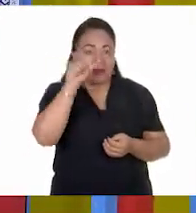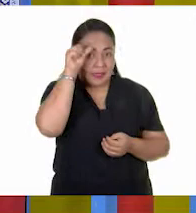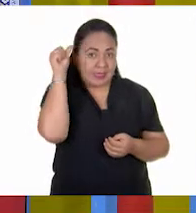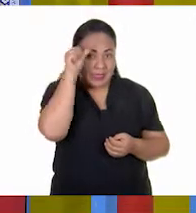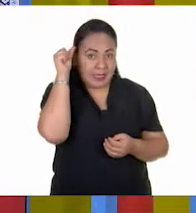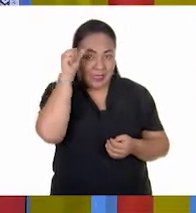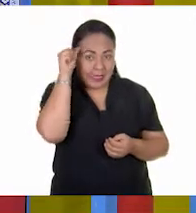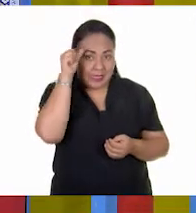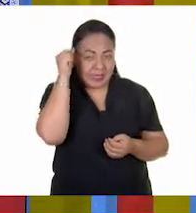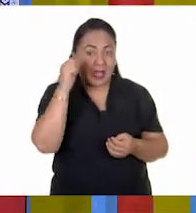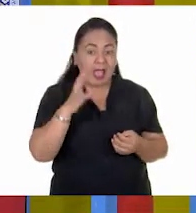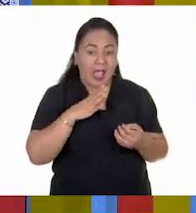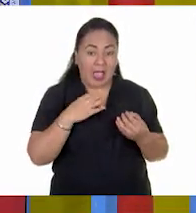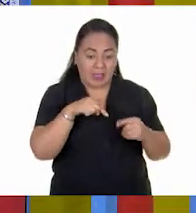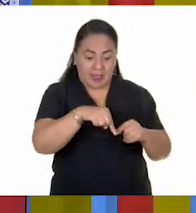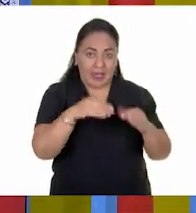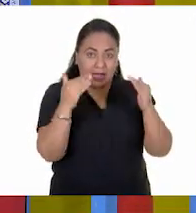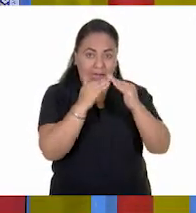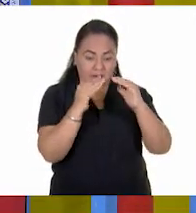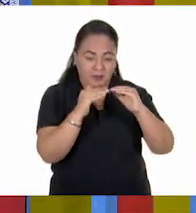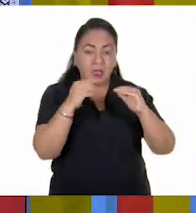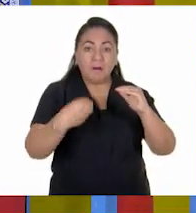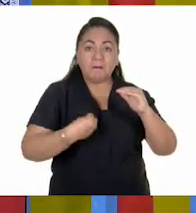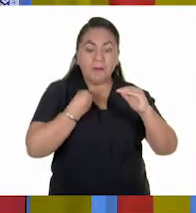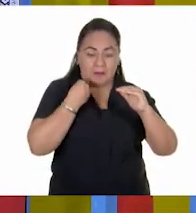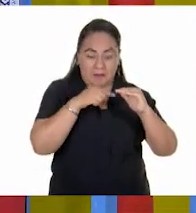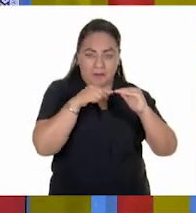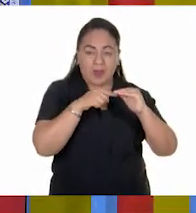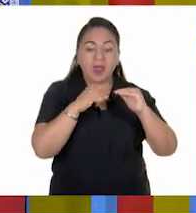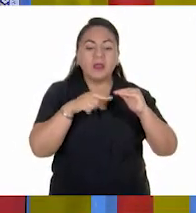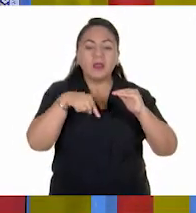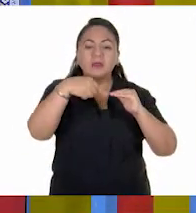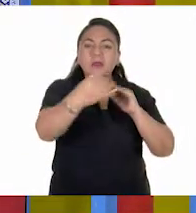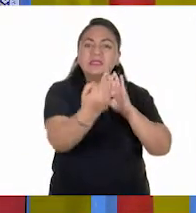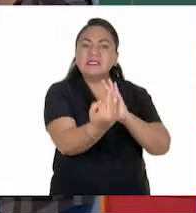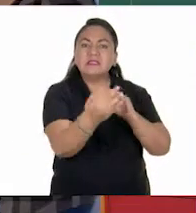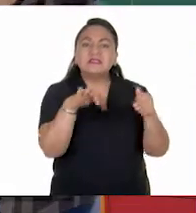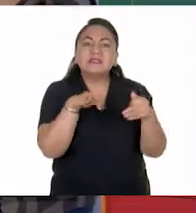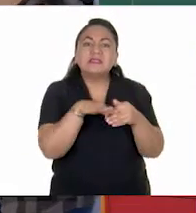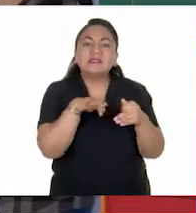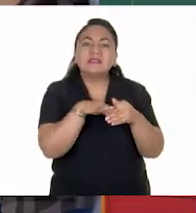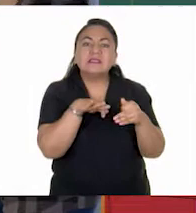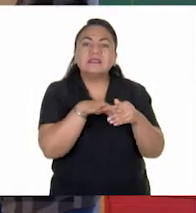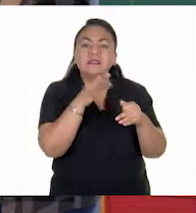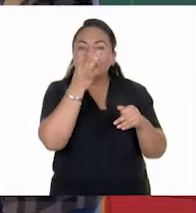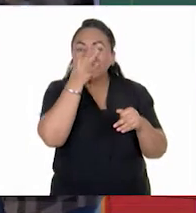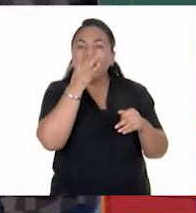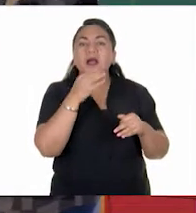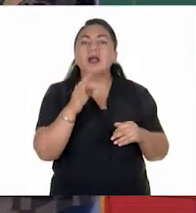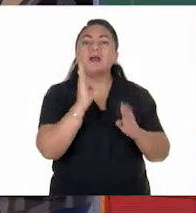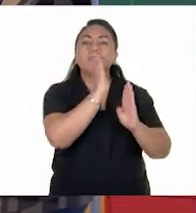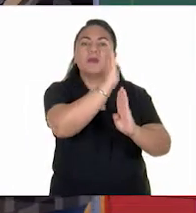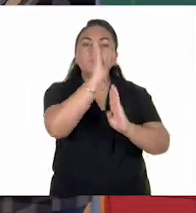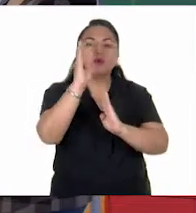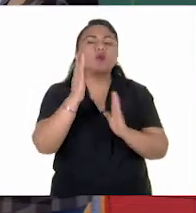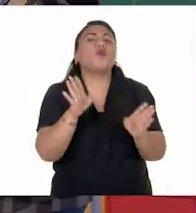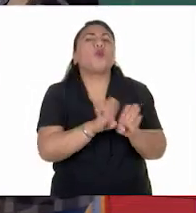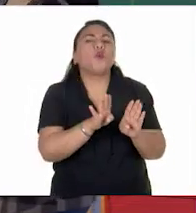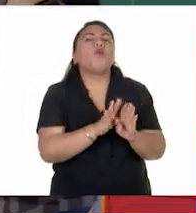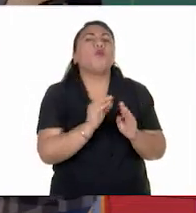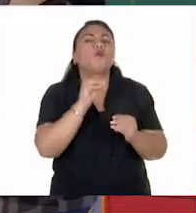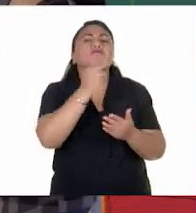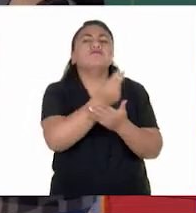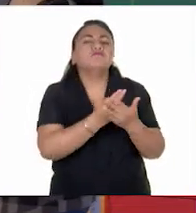hay una biblioteca, ¿cómo la representarías? A ver, yo creo